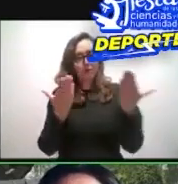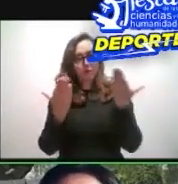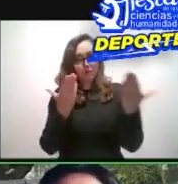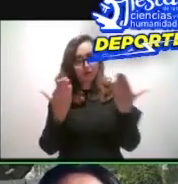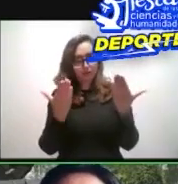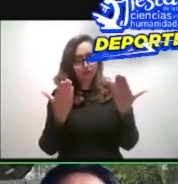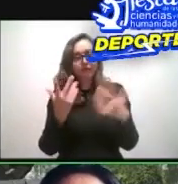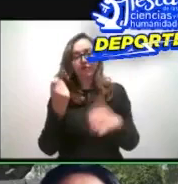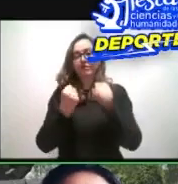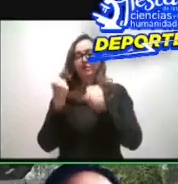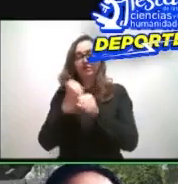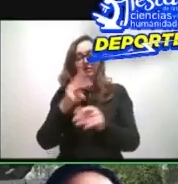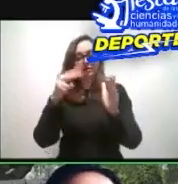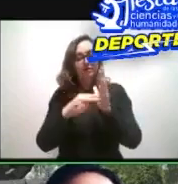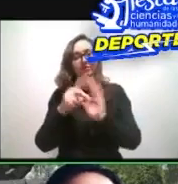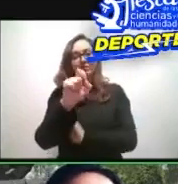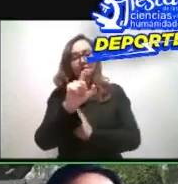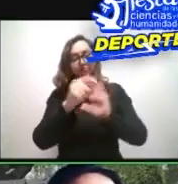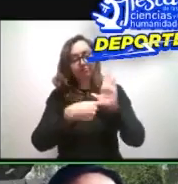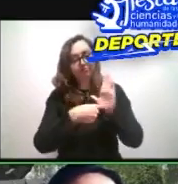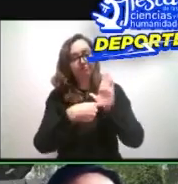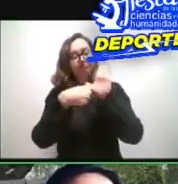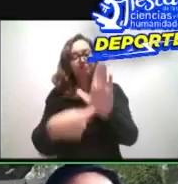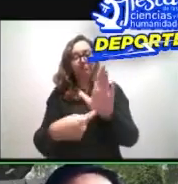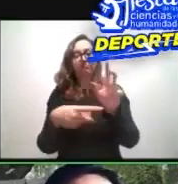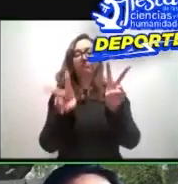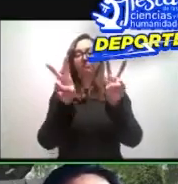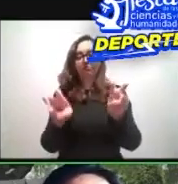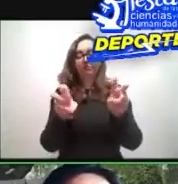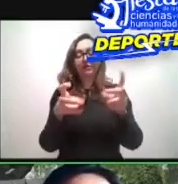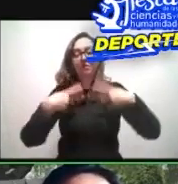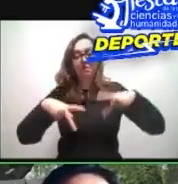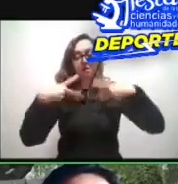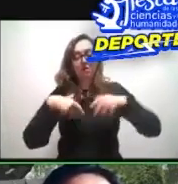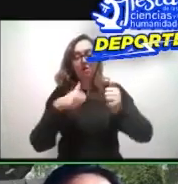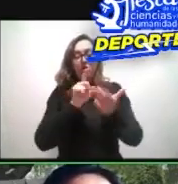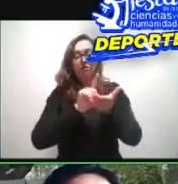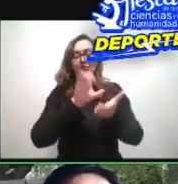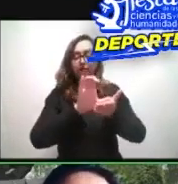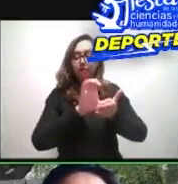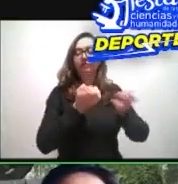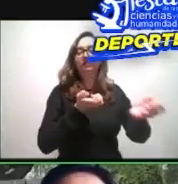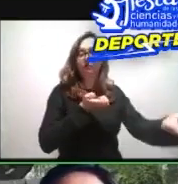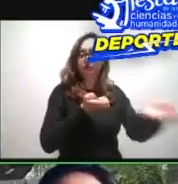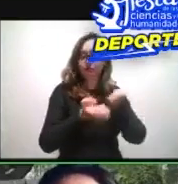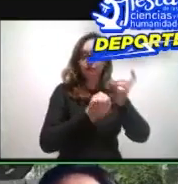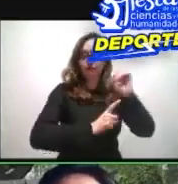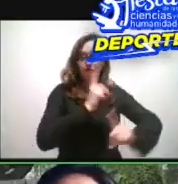en el año 2020, principalmente en atletas paralímpicos. Y este es un atleta